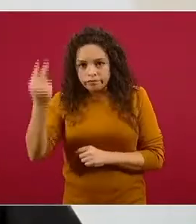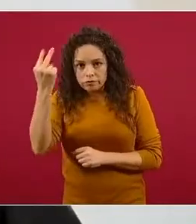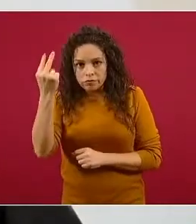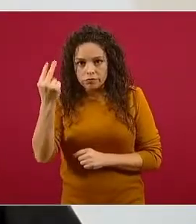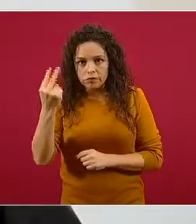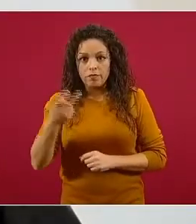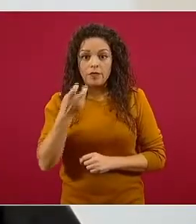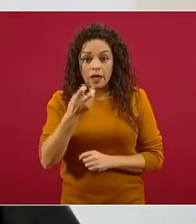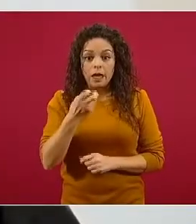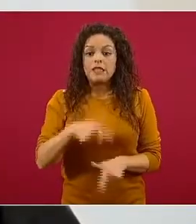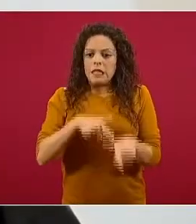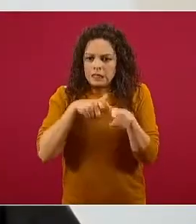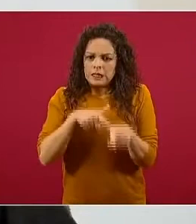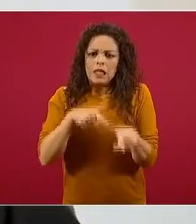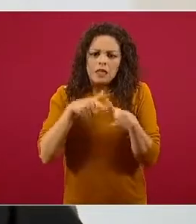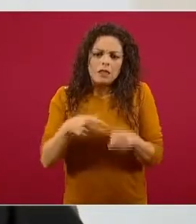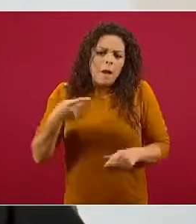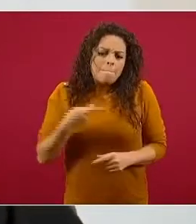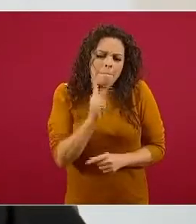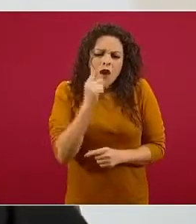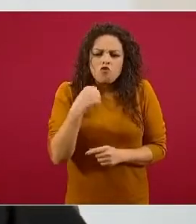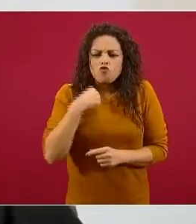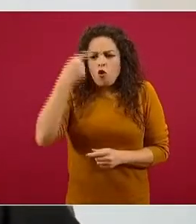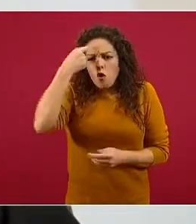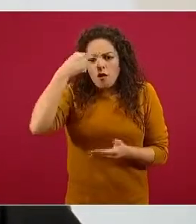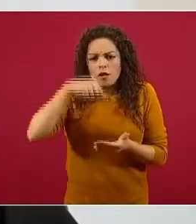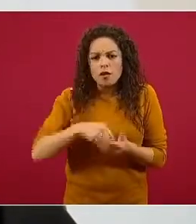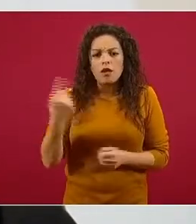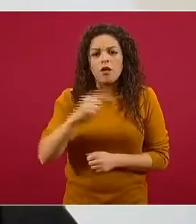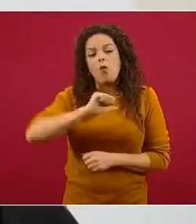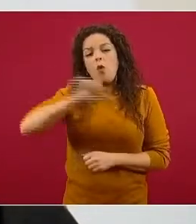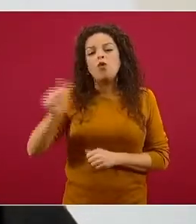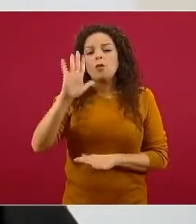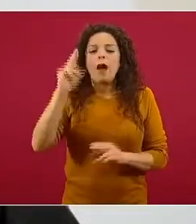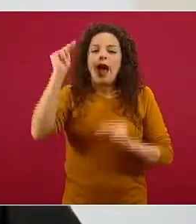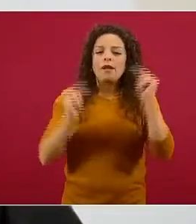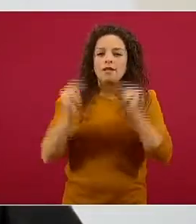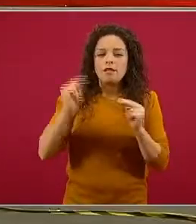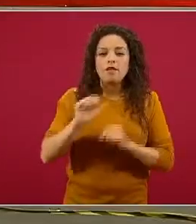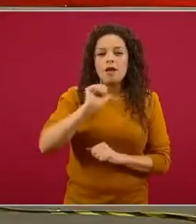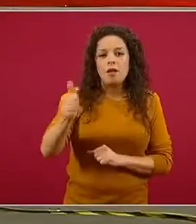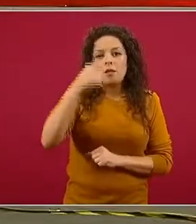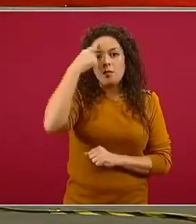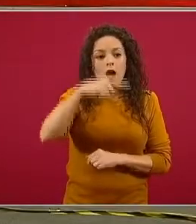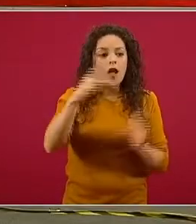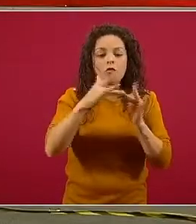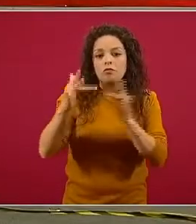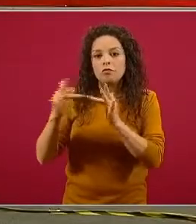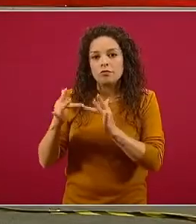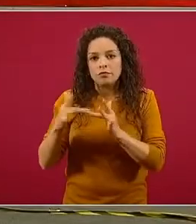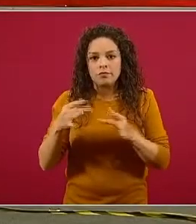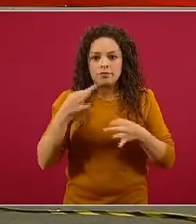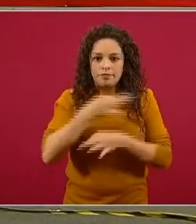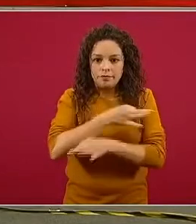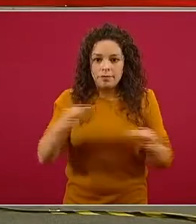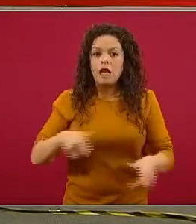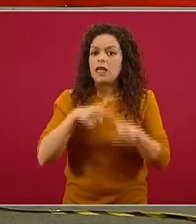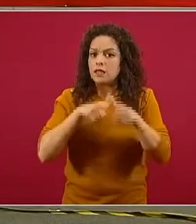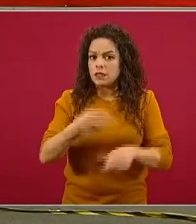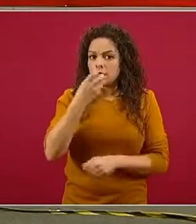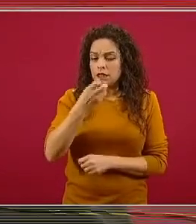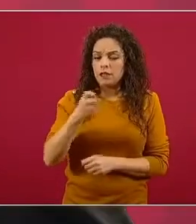sigue, pero considero que a otro nivel las relaciones públicas. Seguiremos con el programa de relaciones